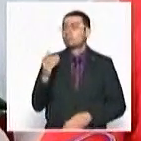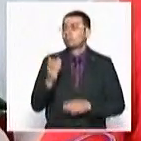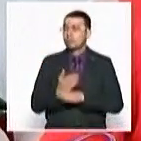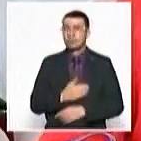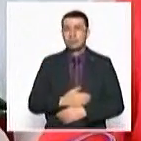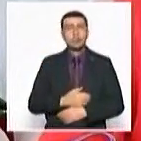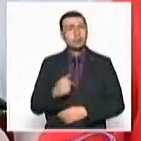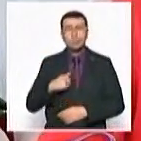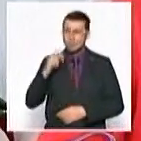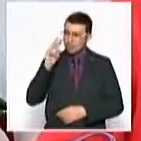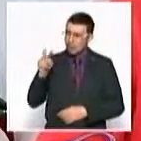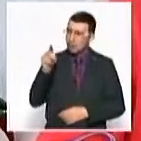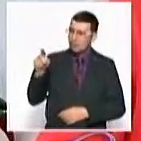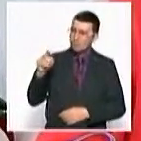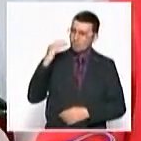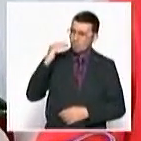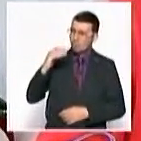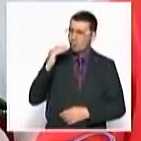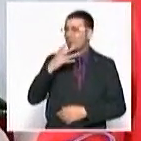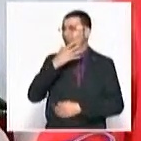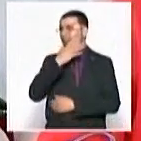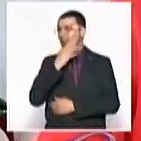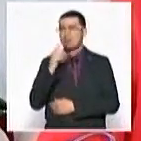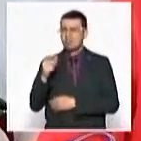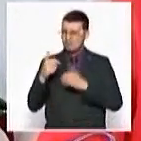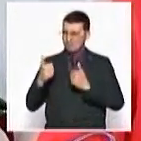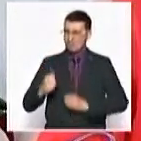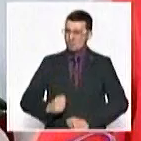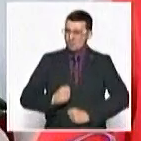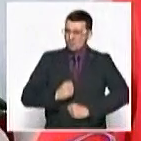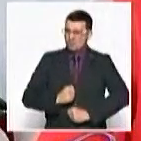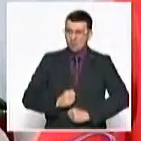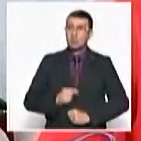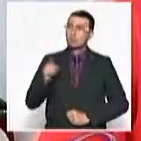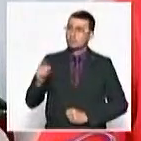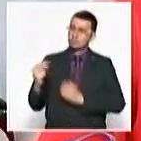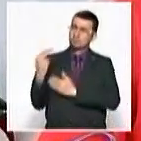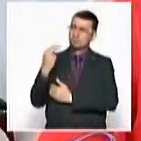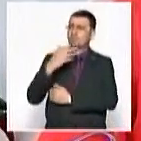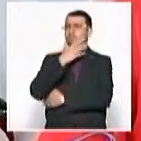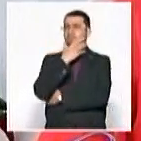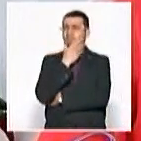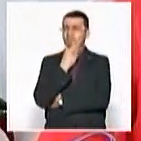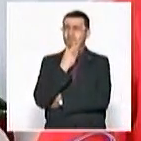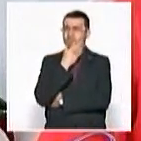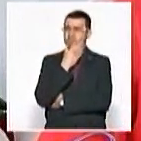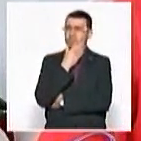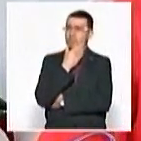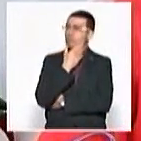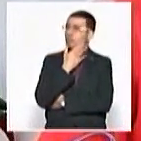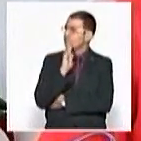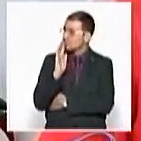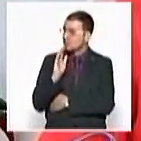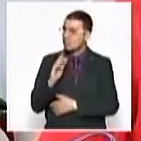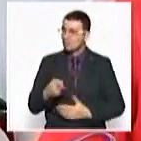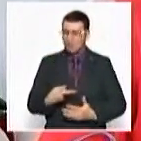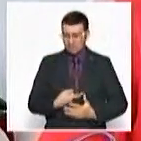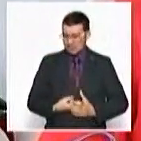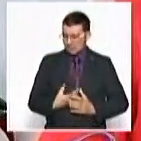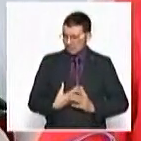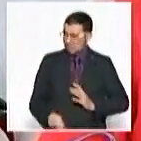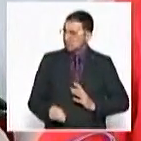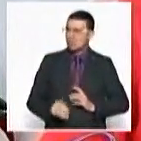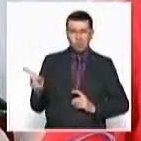como tan bien armada, con tan buena energía, a una gran televidente, que yo le dije, no, pues que va a abortar, nada,